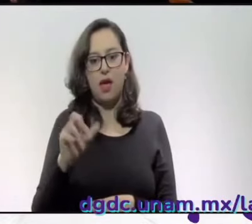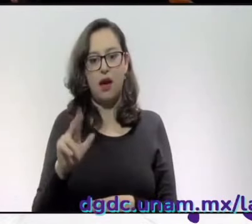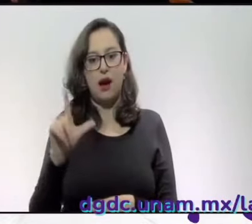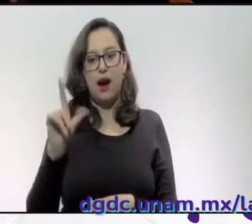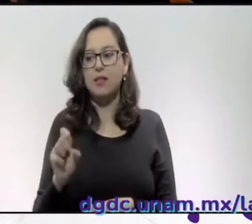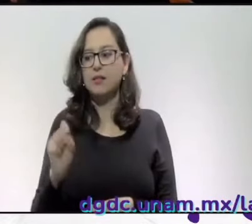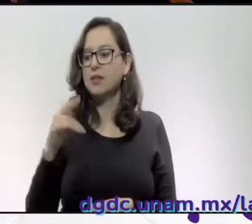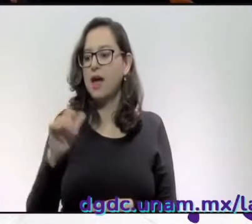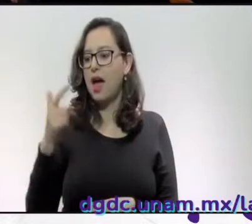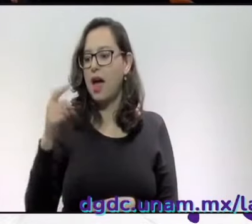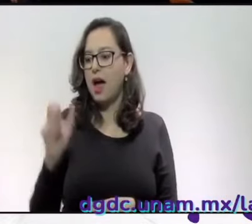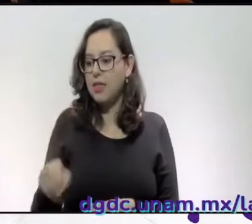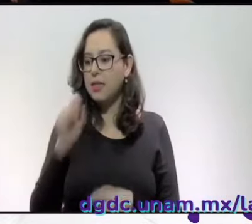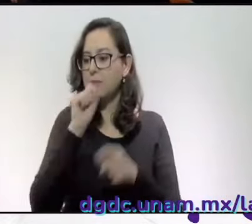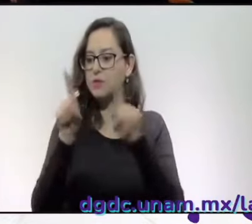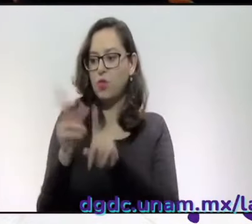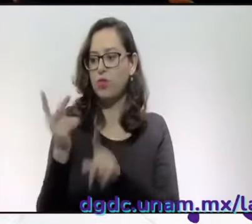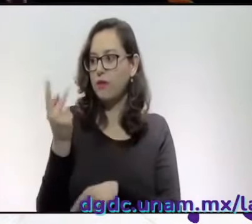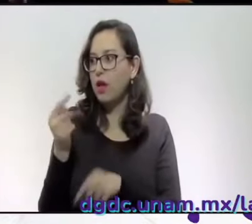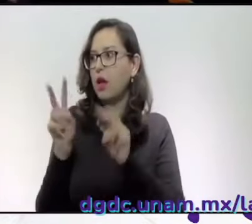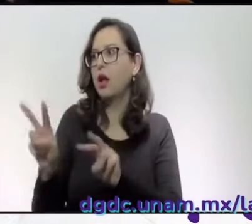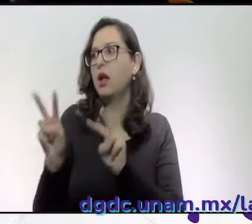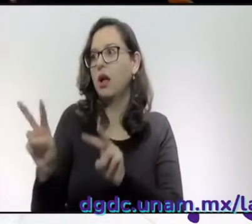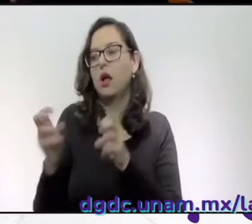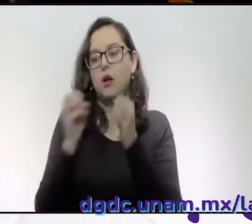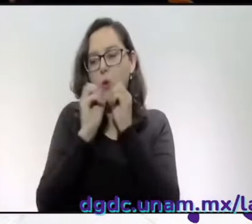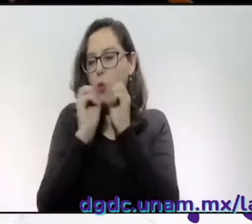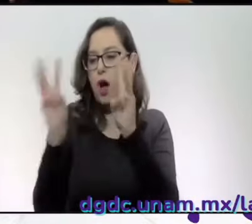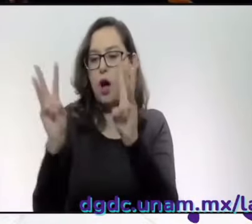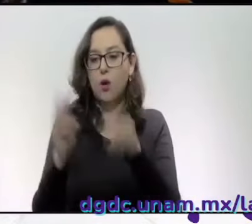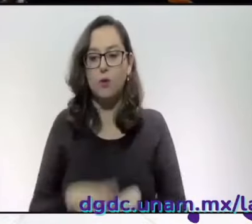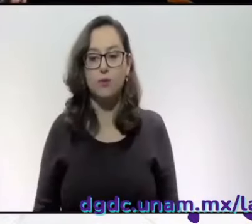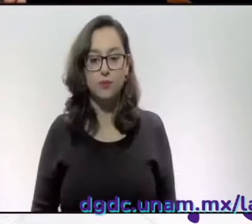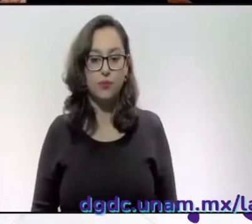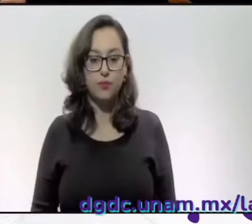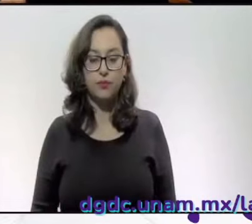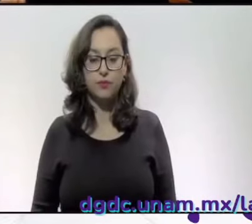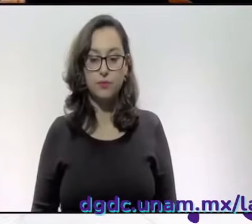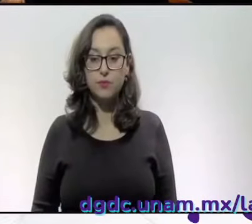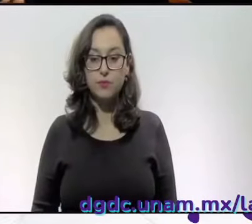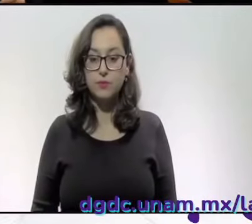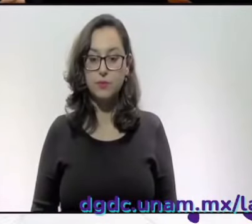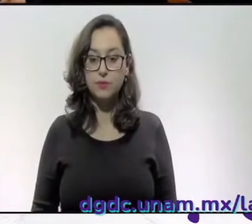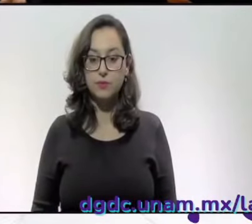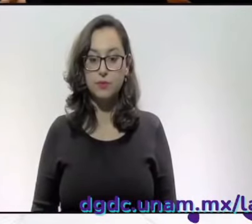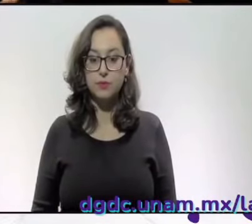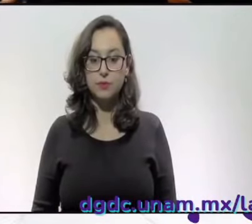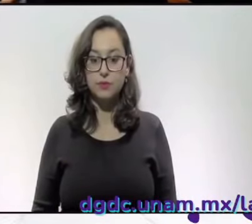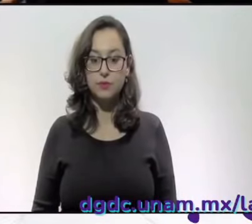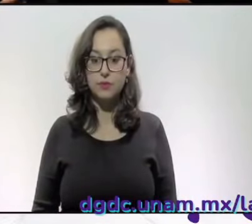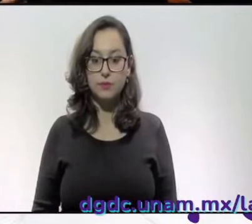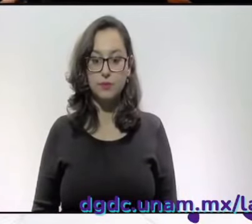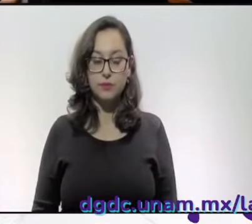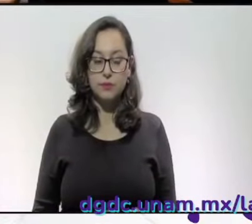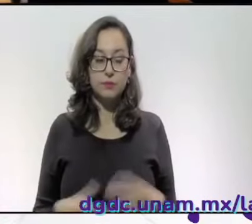serie de televisión eran fantásticos. A mí me pegó fuerte Hawking, el difunto